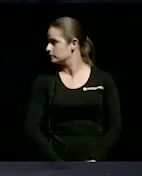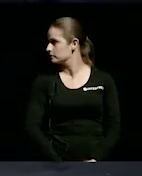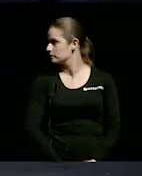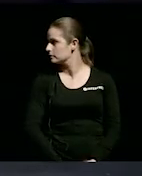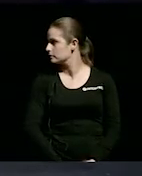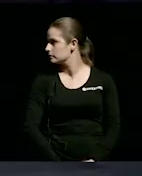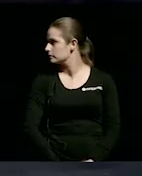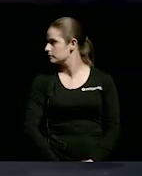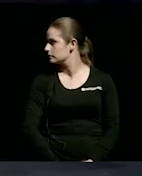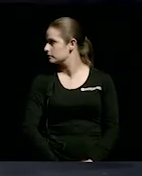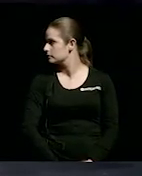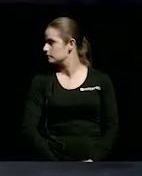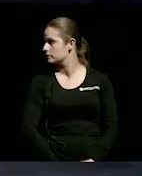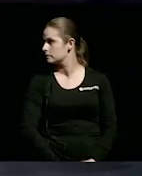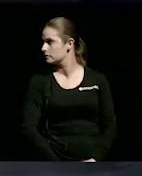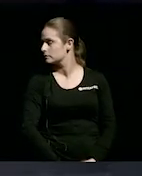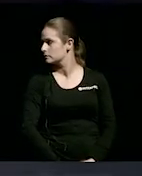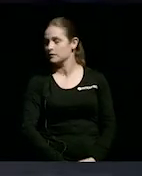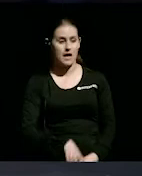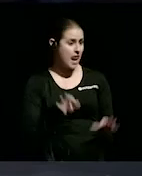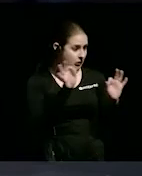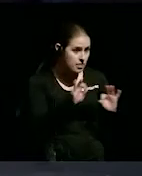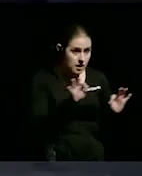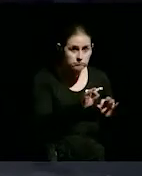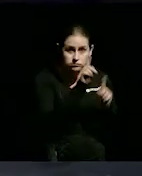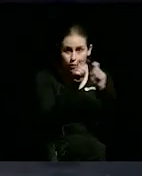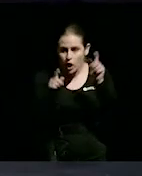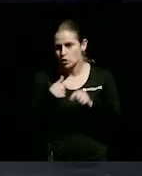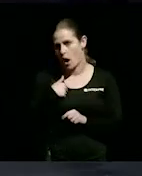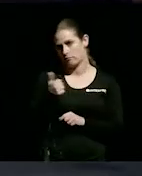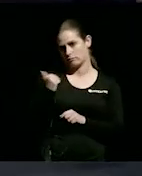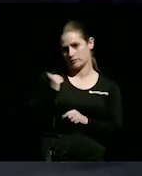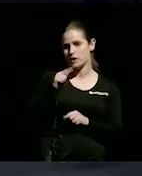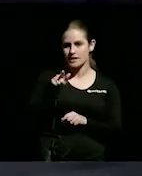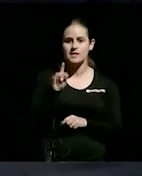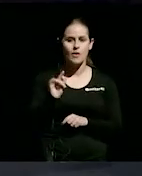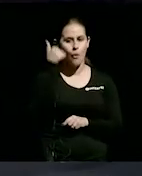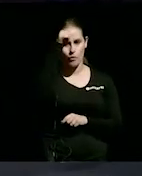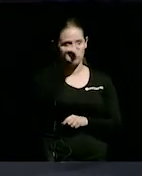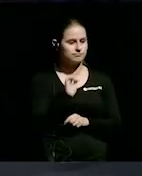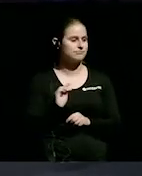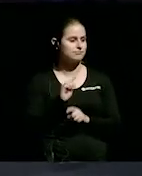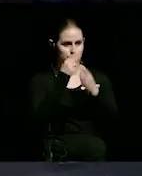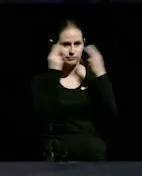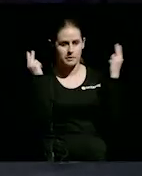Bueno, pues ya que no pregunta nadie, pregunto yo. ¿Sí? ¿Había una aquí? Vale, perdón.